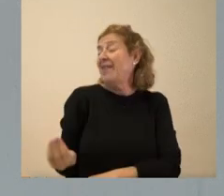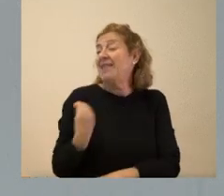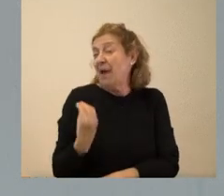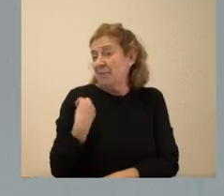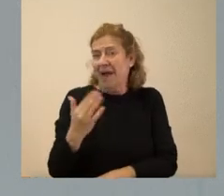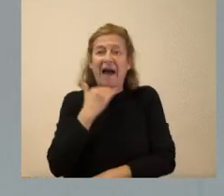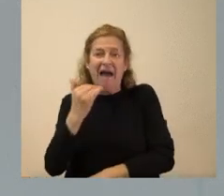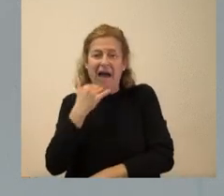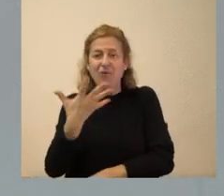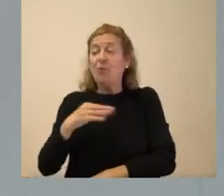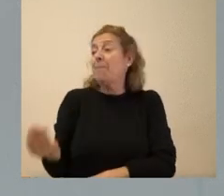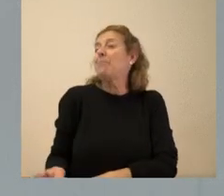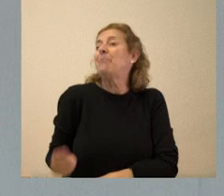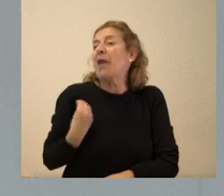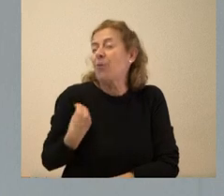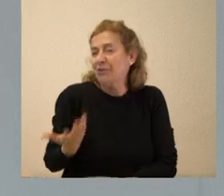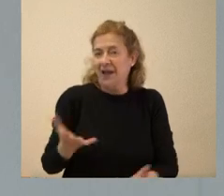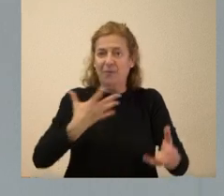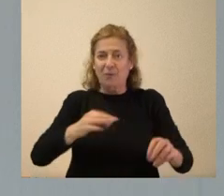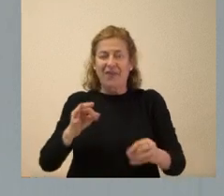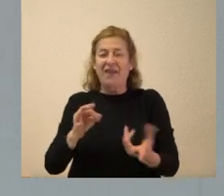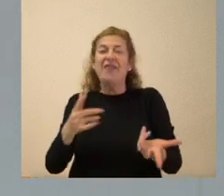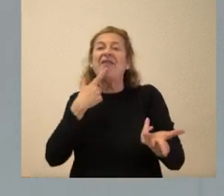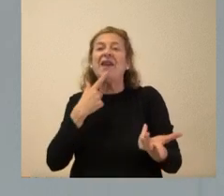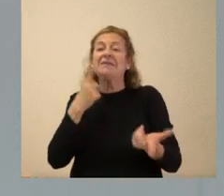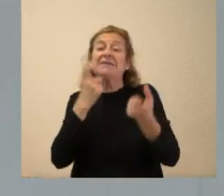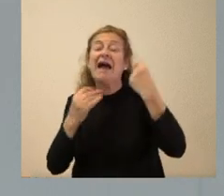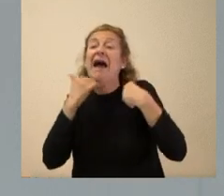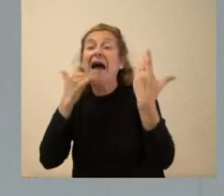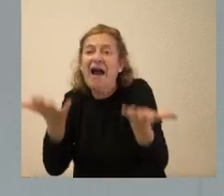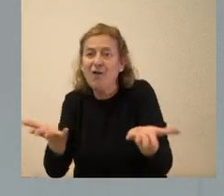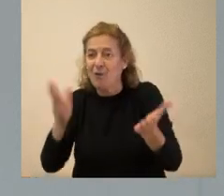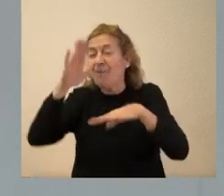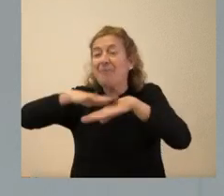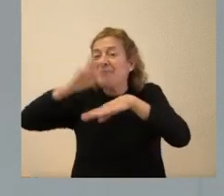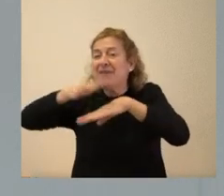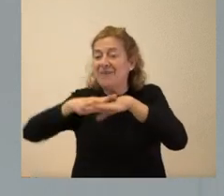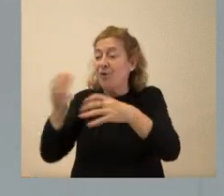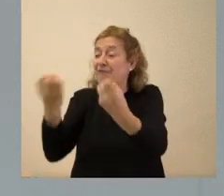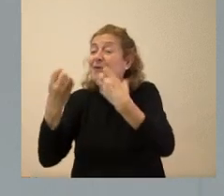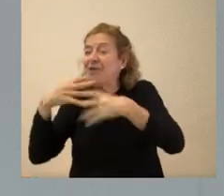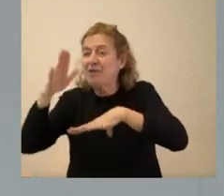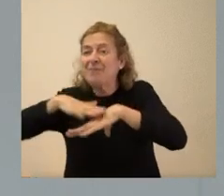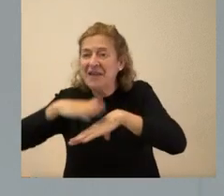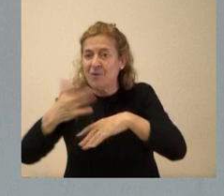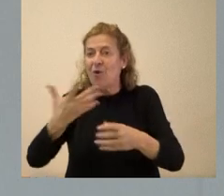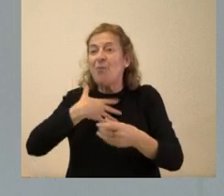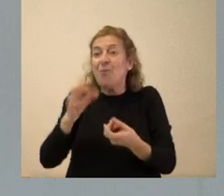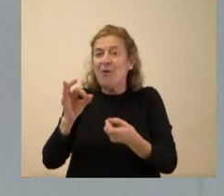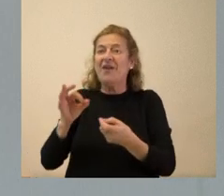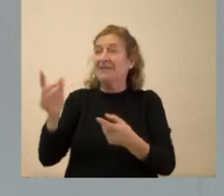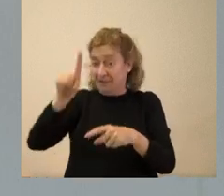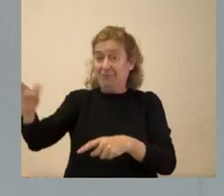podían habernos preguntado podían habernos consultado podían habernos informado podían habernos